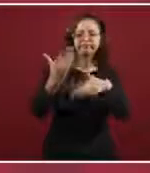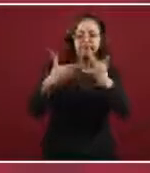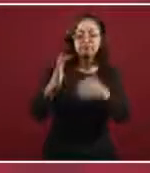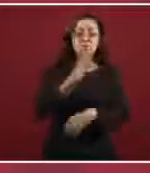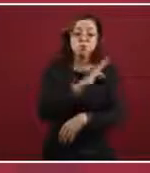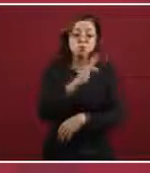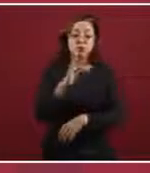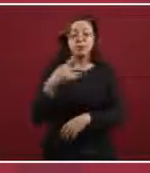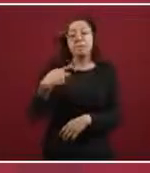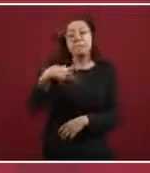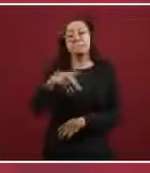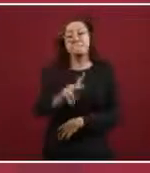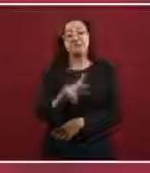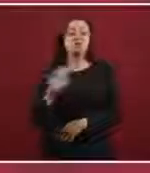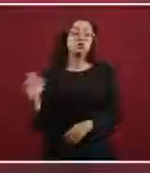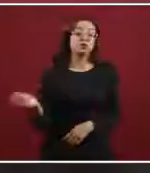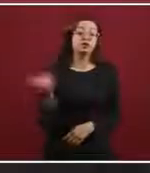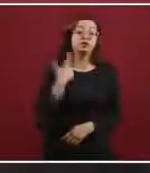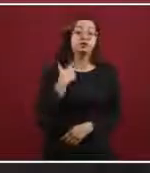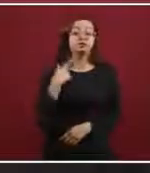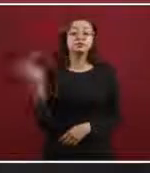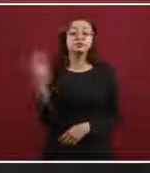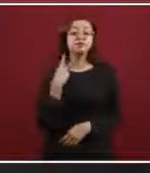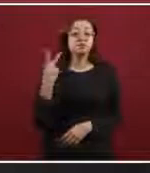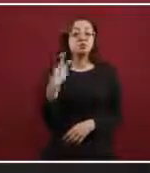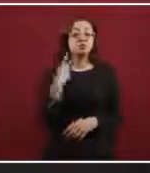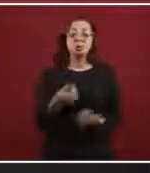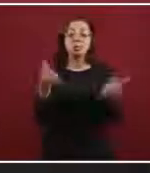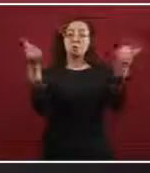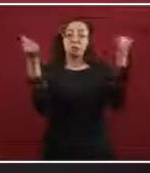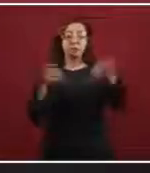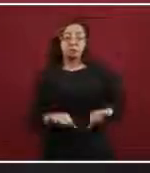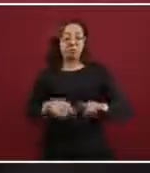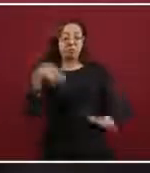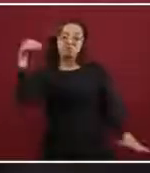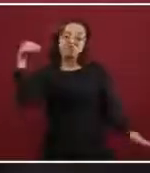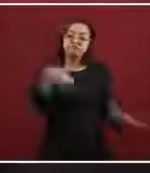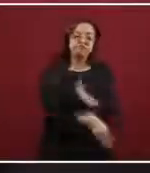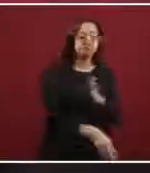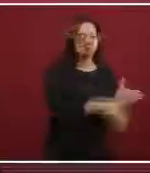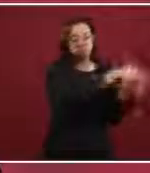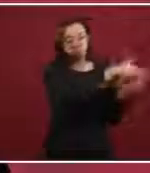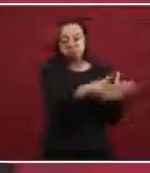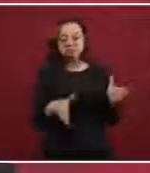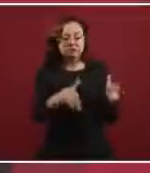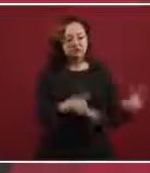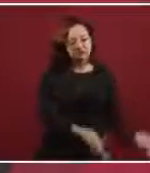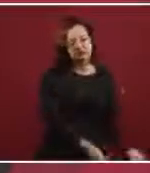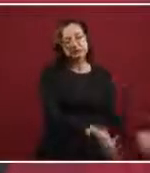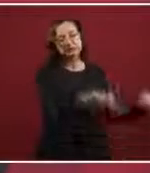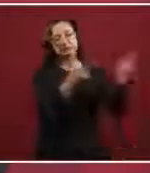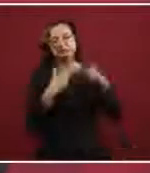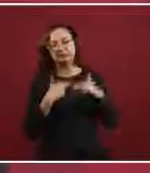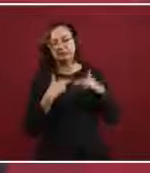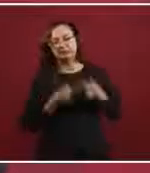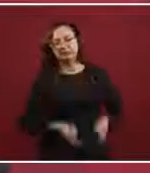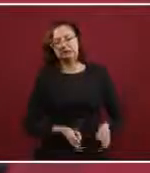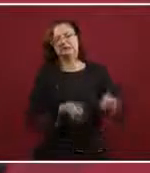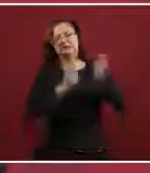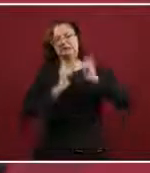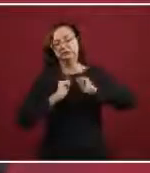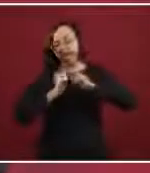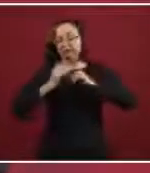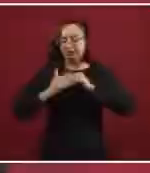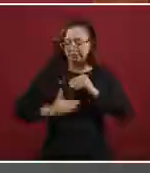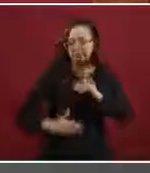una política fracasada que nunca más se va a volver a aplicar